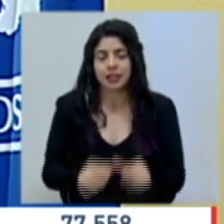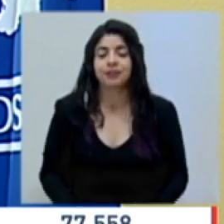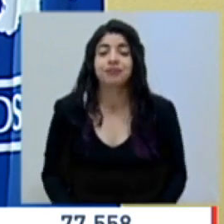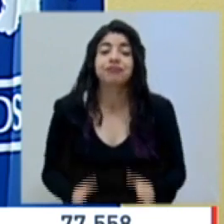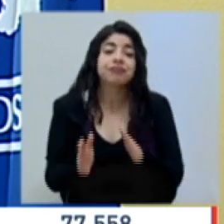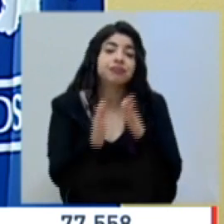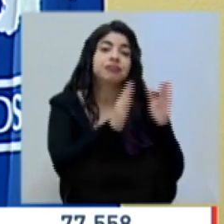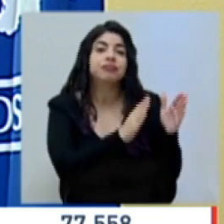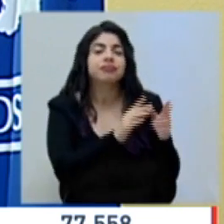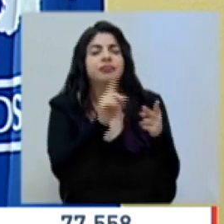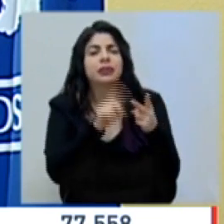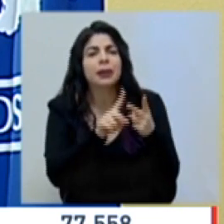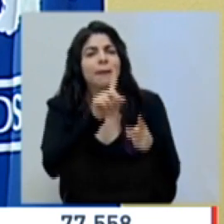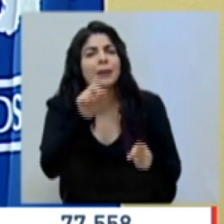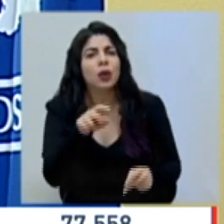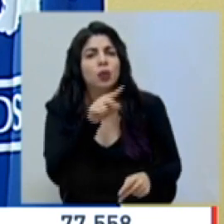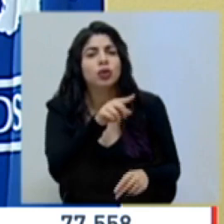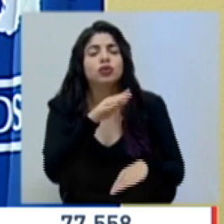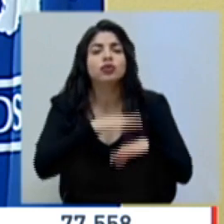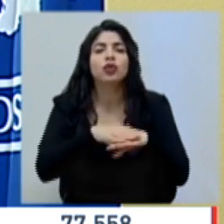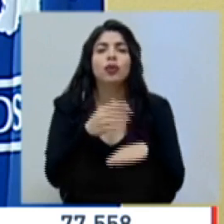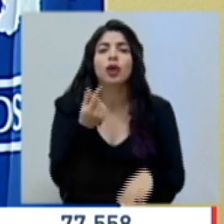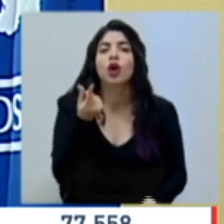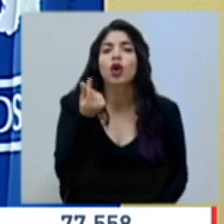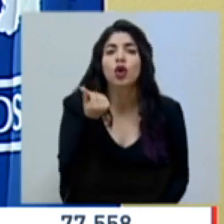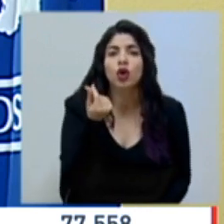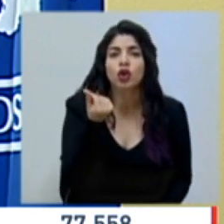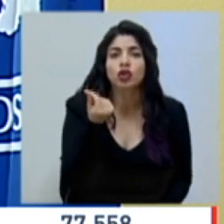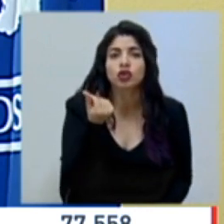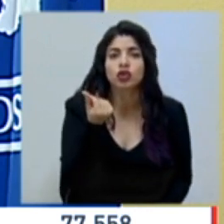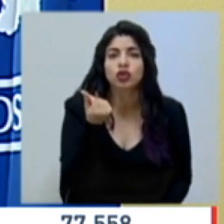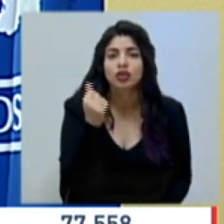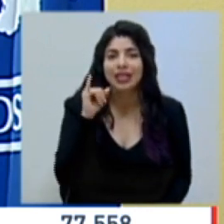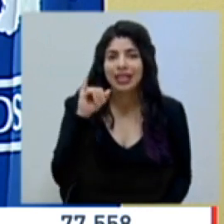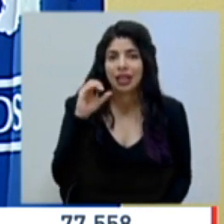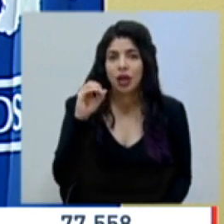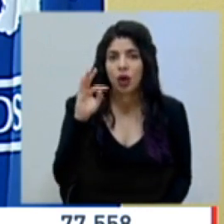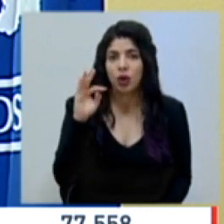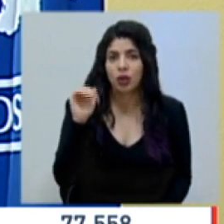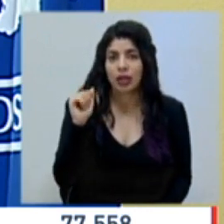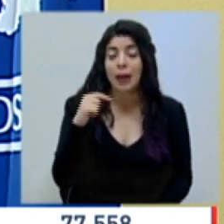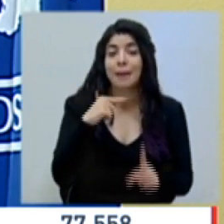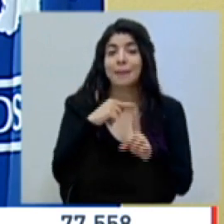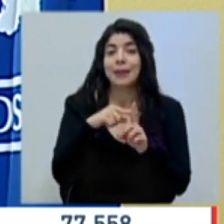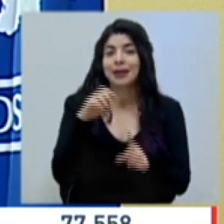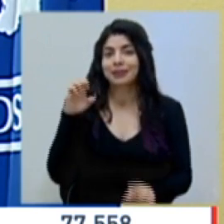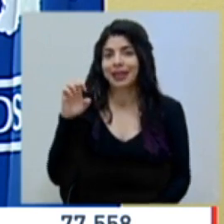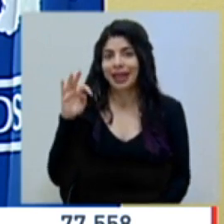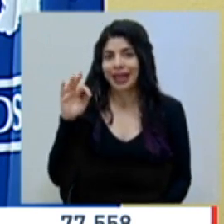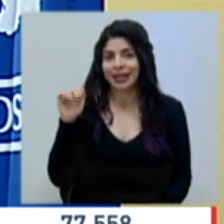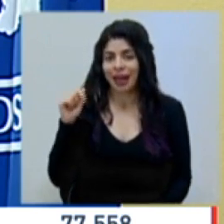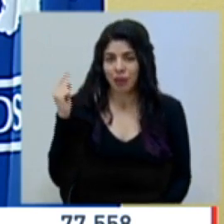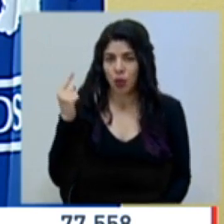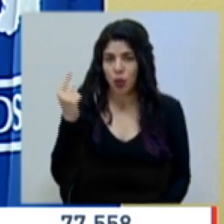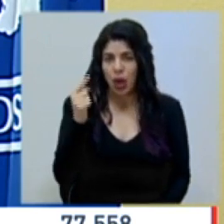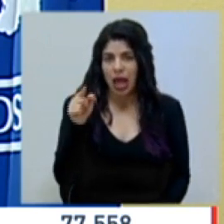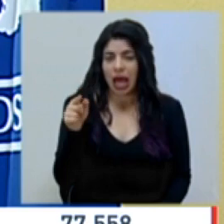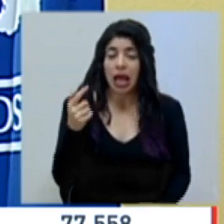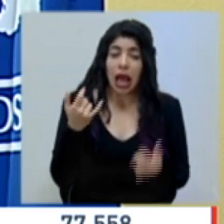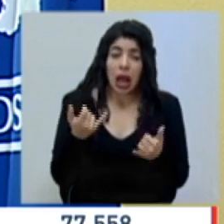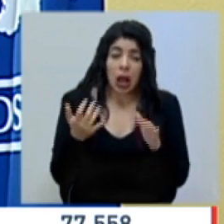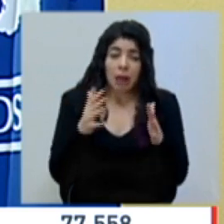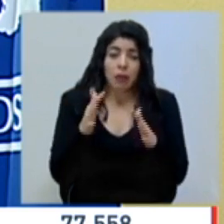la siguiente, tiene que ver con los costos de Iota y de ETA. Estamos hablando de